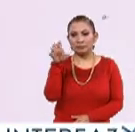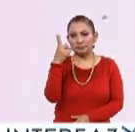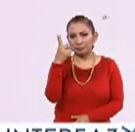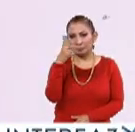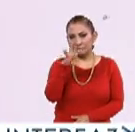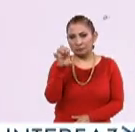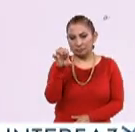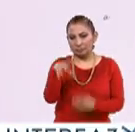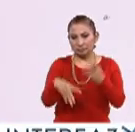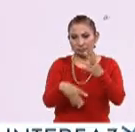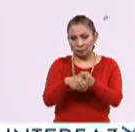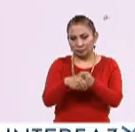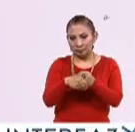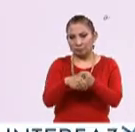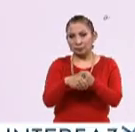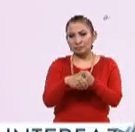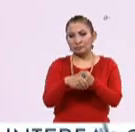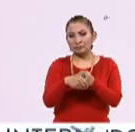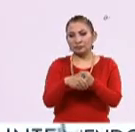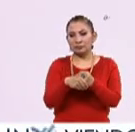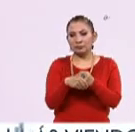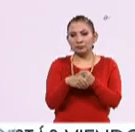501 con